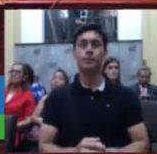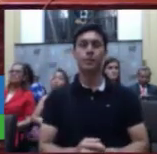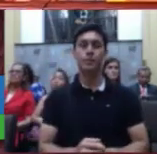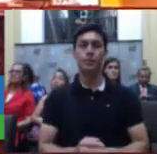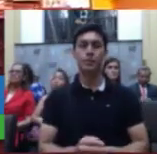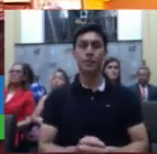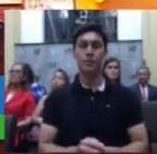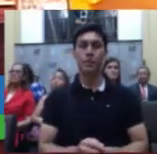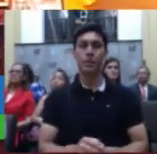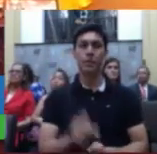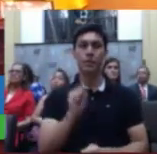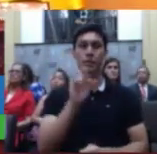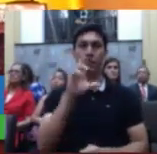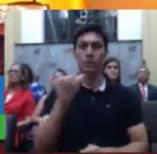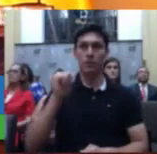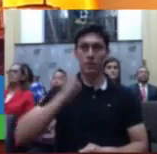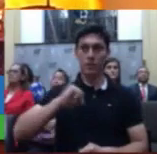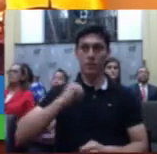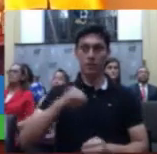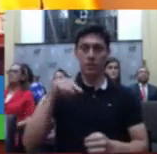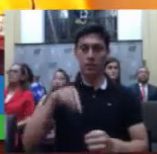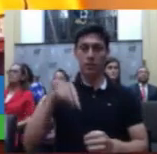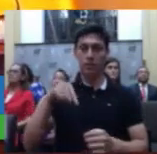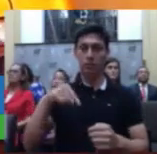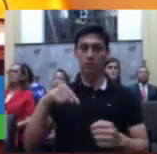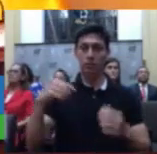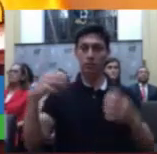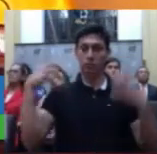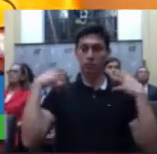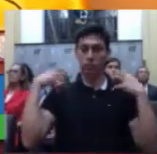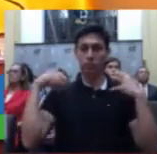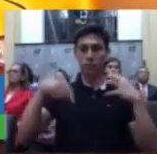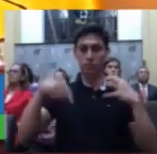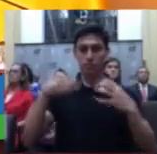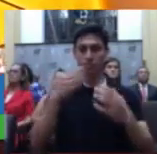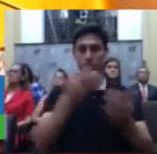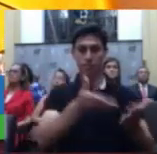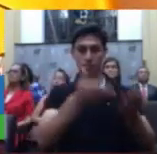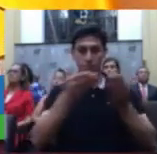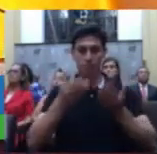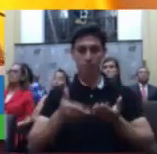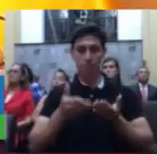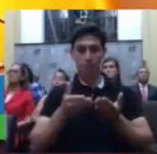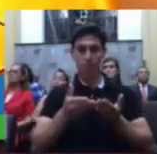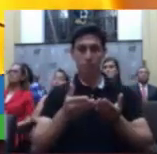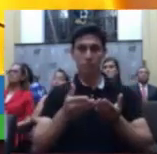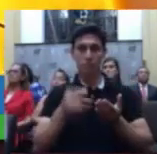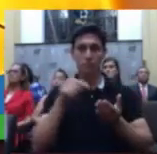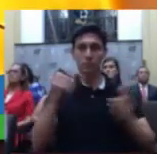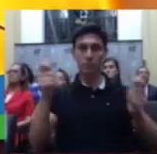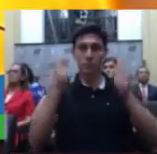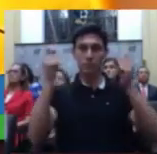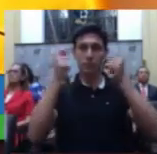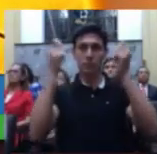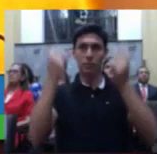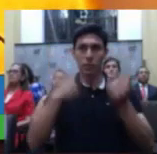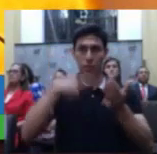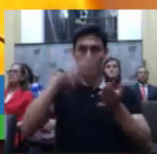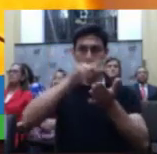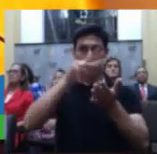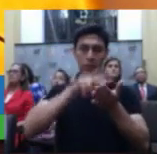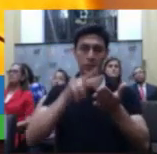Señor alcalde, la Secretaría General ha recibido numerosas felicitaciones por el aniversario del distrito de Miraflores, los mismos que voy a dar